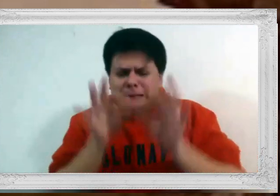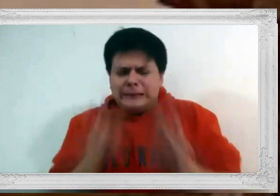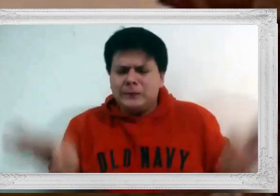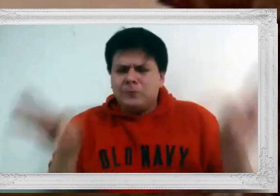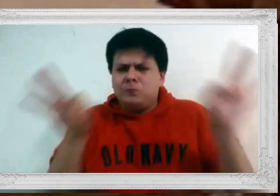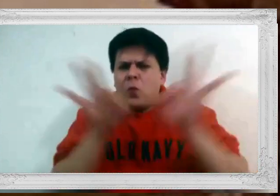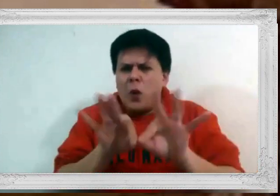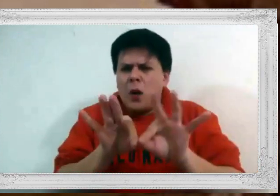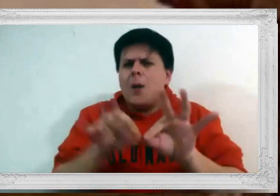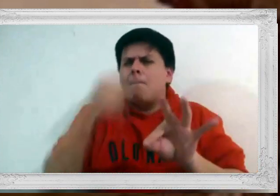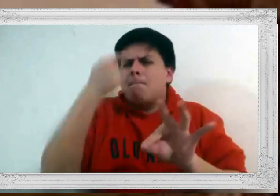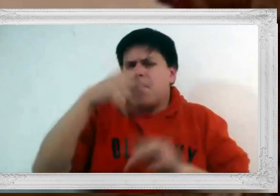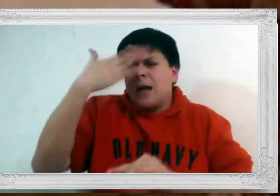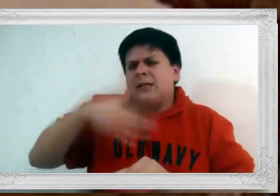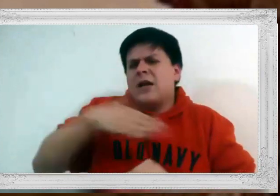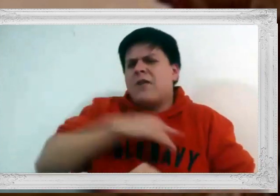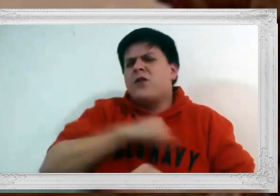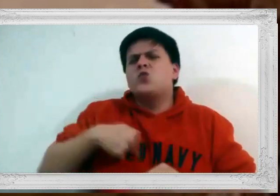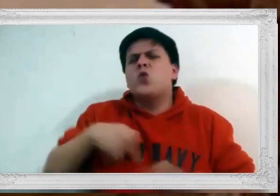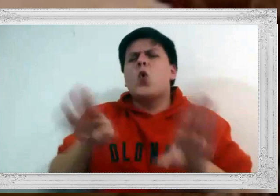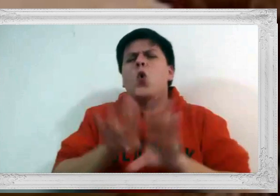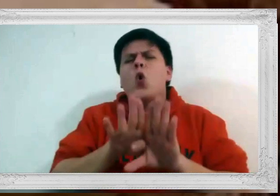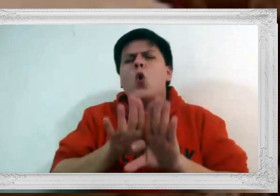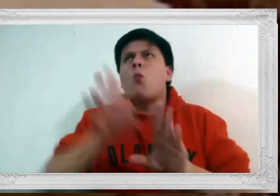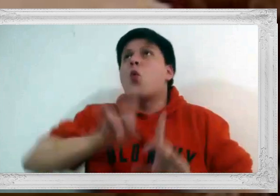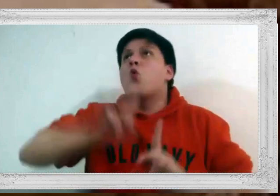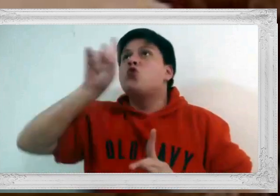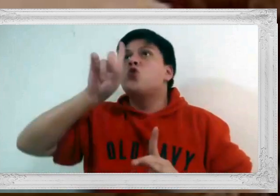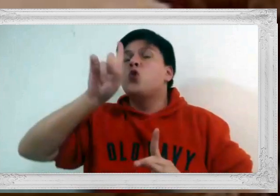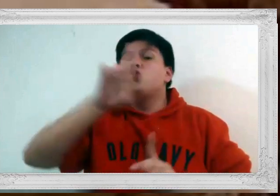hombre, el Creador y su criatura.